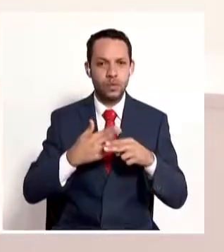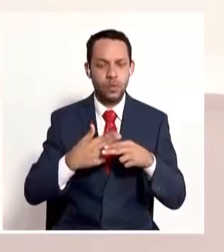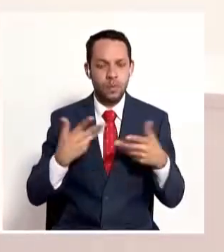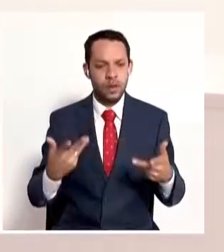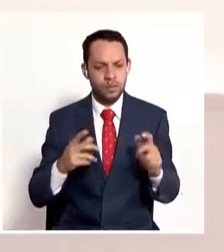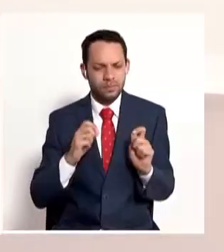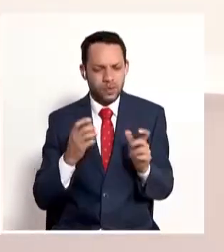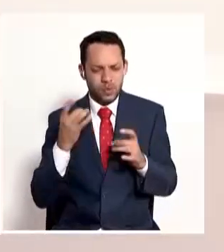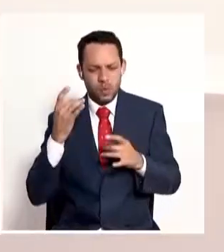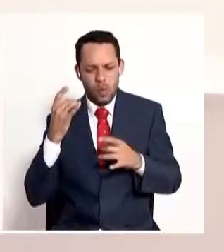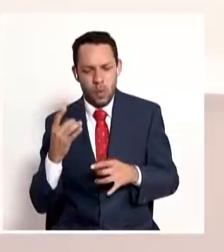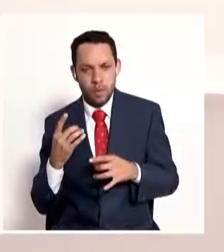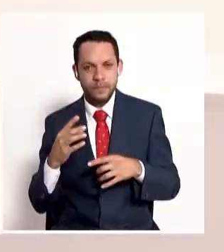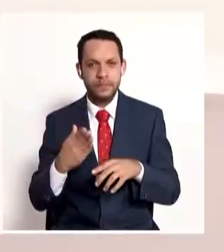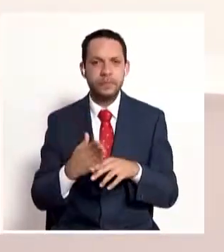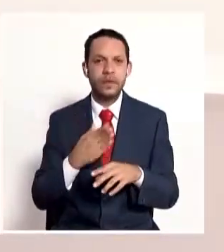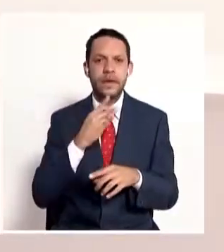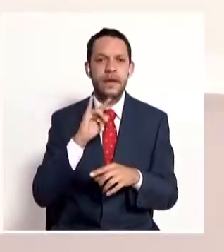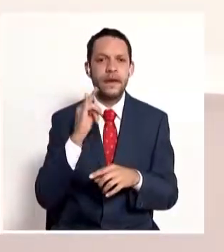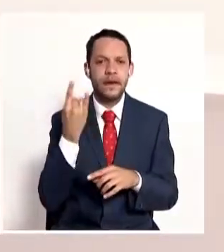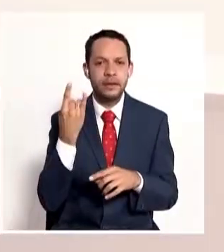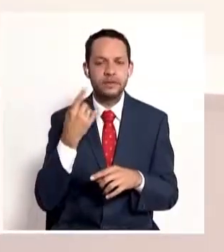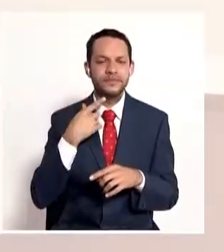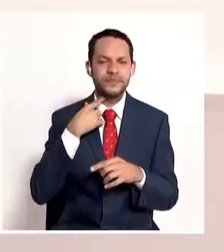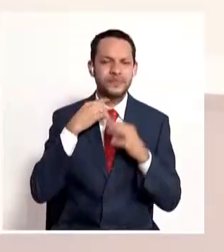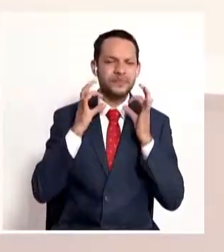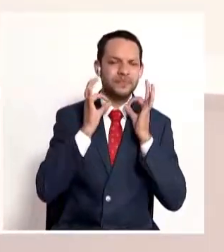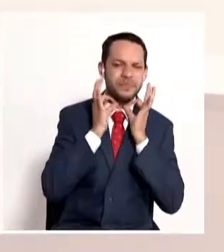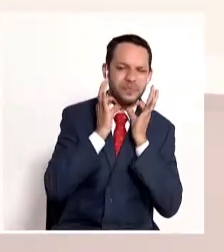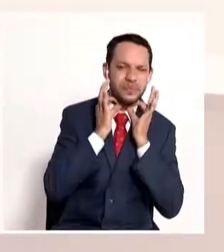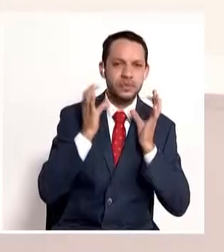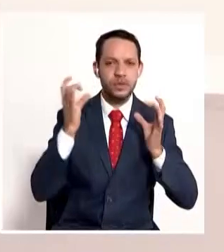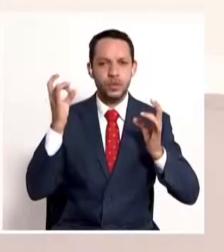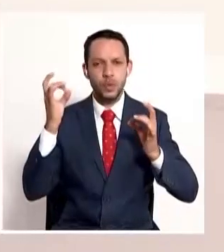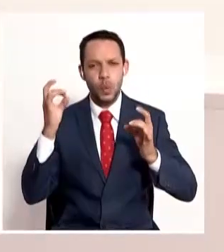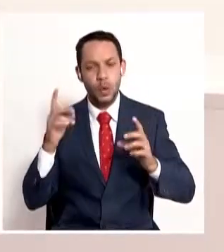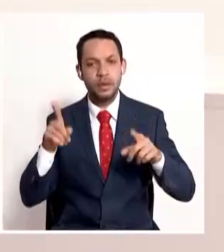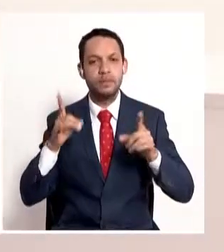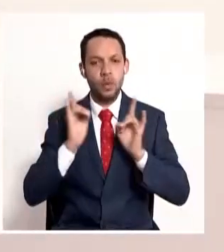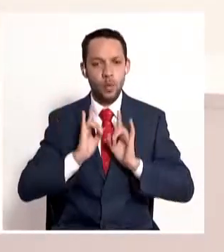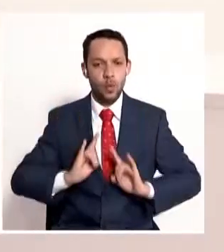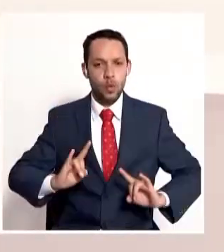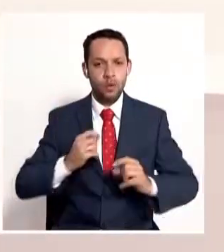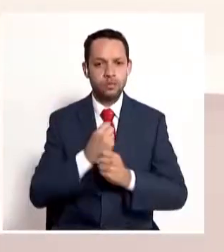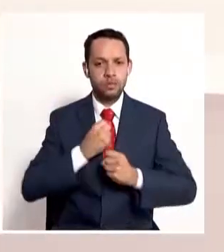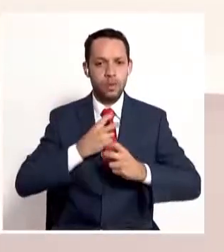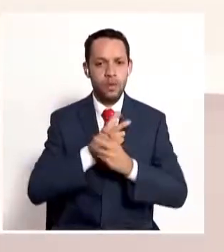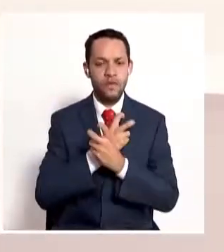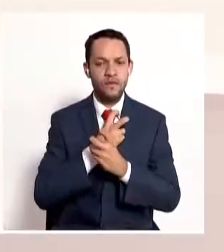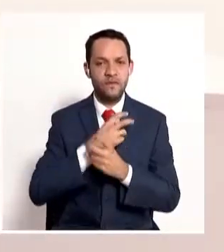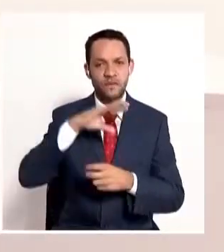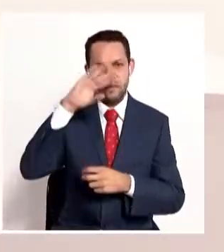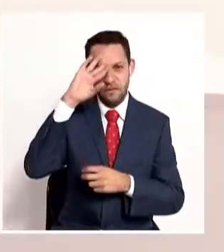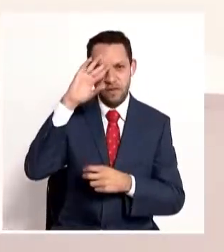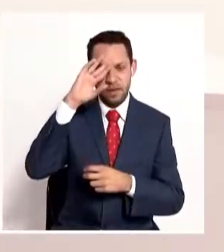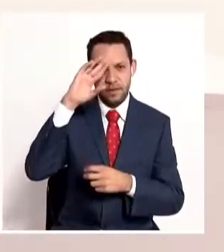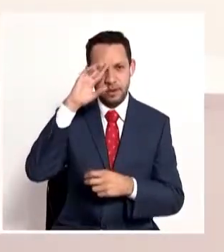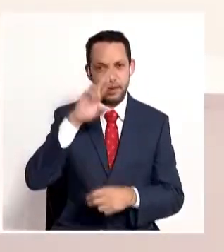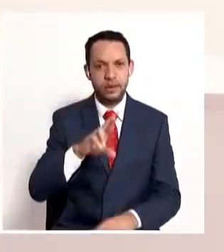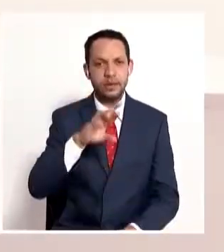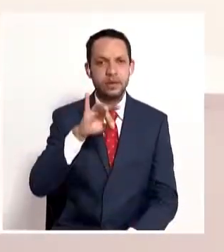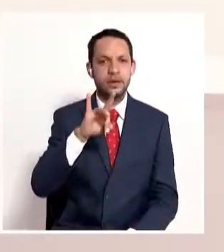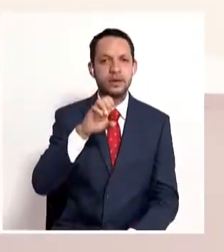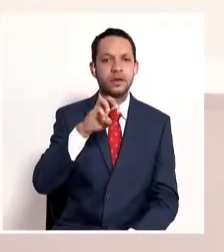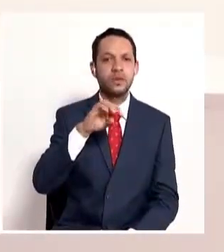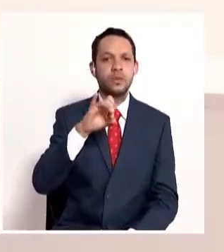uno puede tener un dolor por una amigdalitis produce dolor en los huesos se llama fiebre reumática lo que la